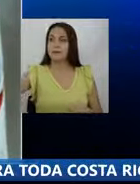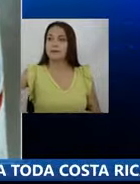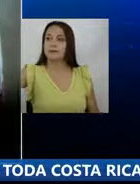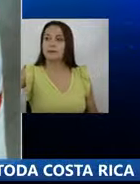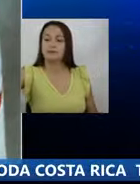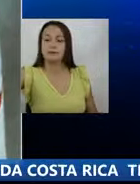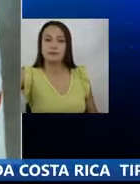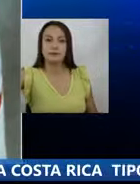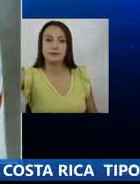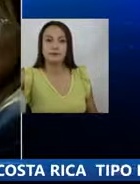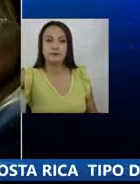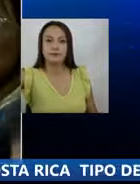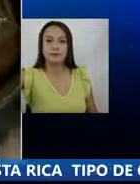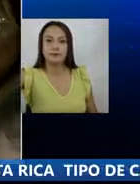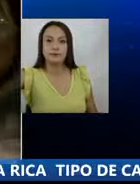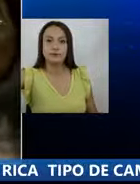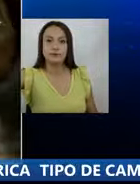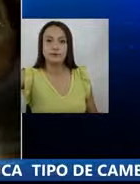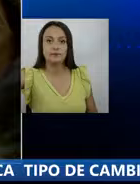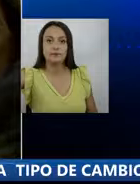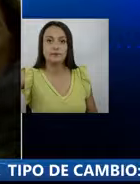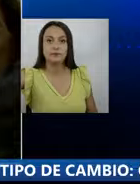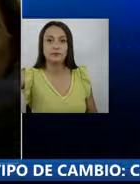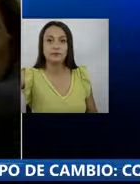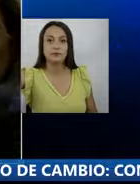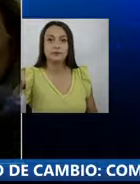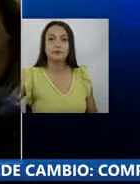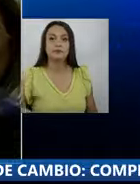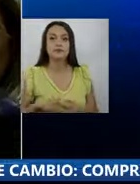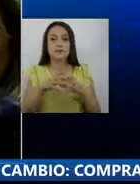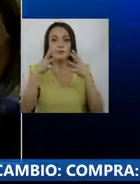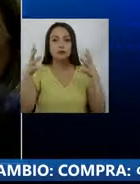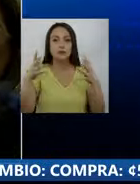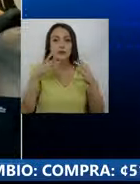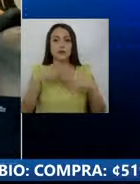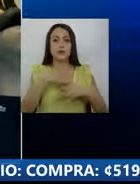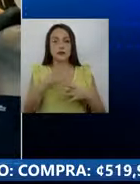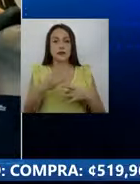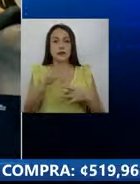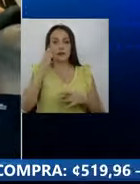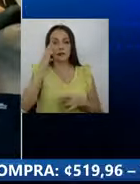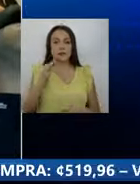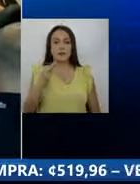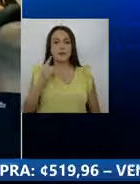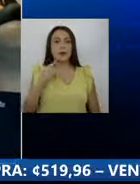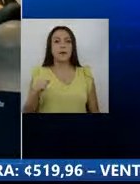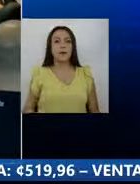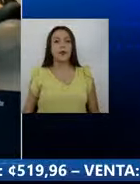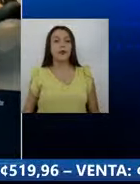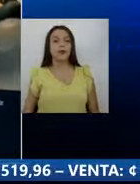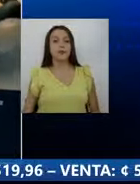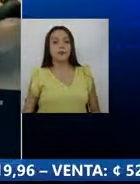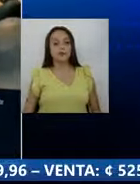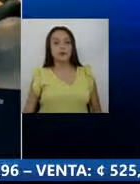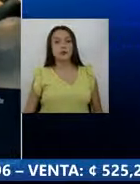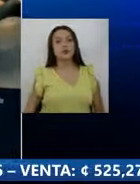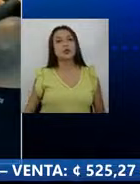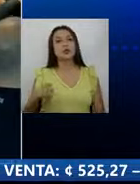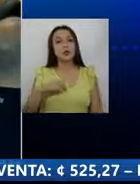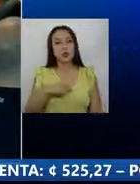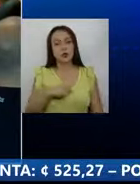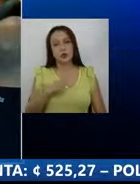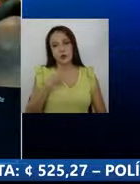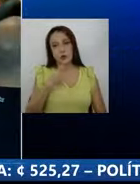el programa por difundir este tema que es de enorme interés, creo yo, para Costa Rica, porque estamos, digamos,